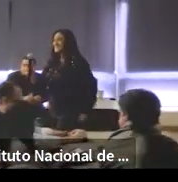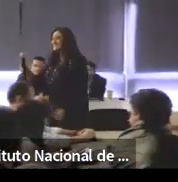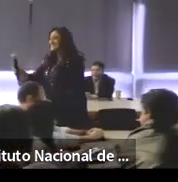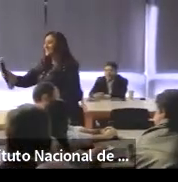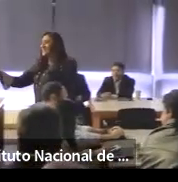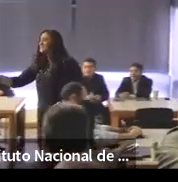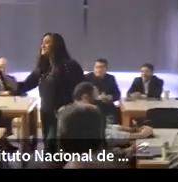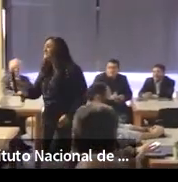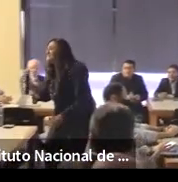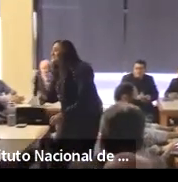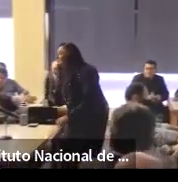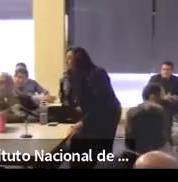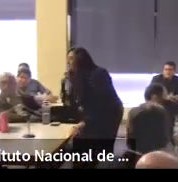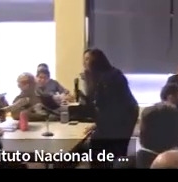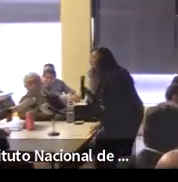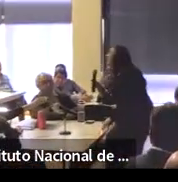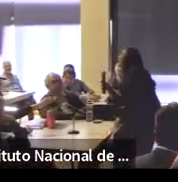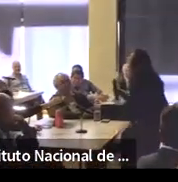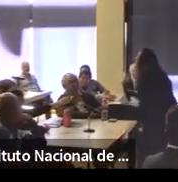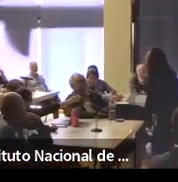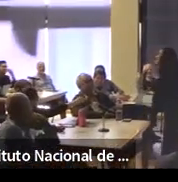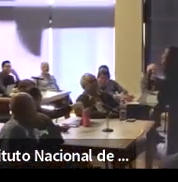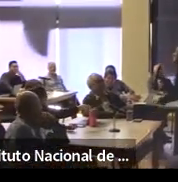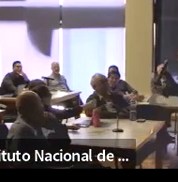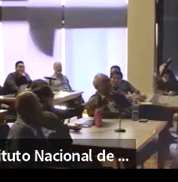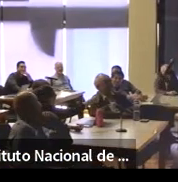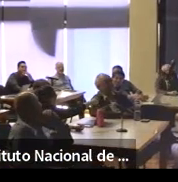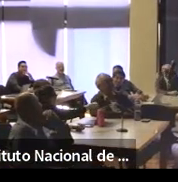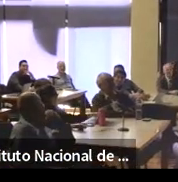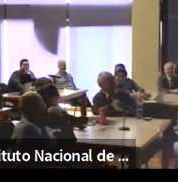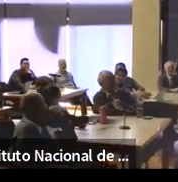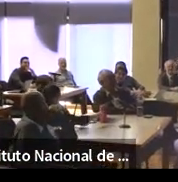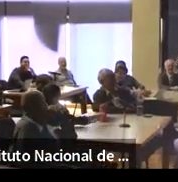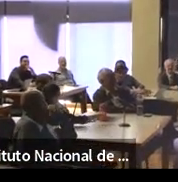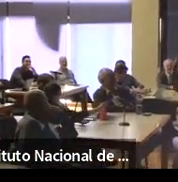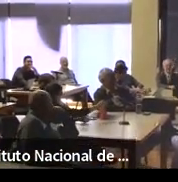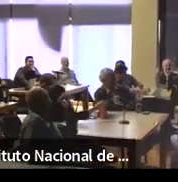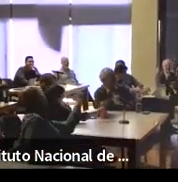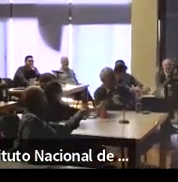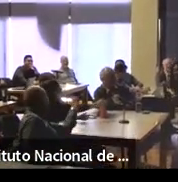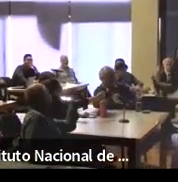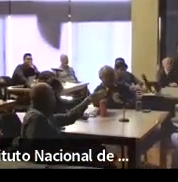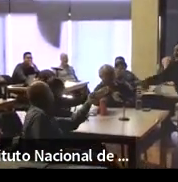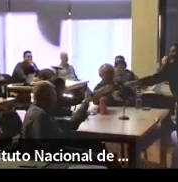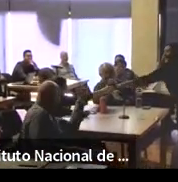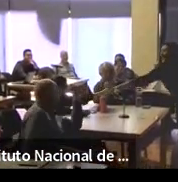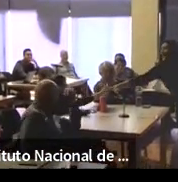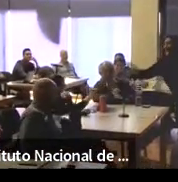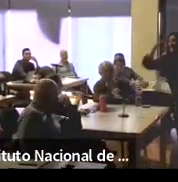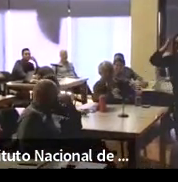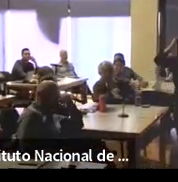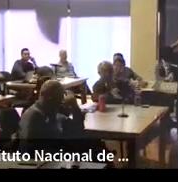Gracias está como en los alumnos que están los maestros y dicen Quién quiere y se hace